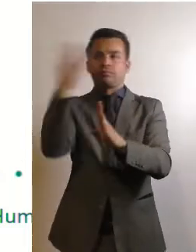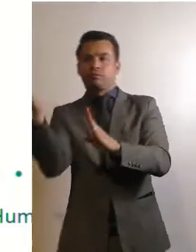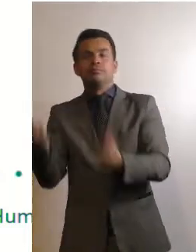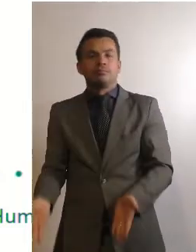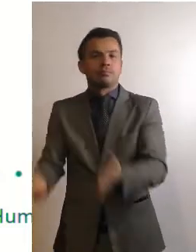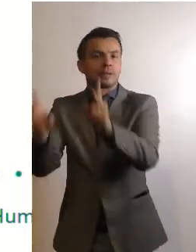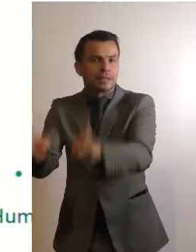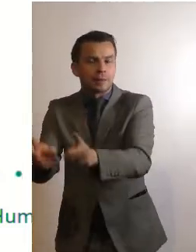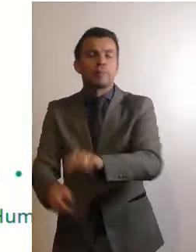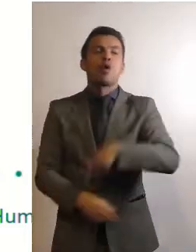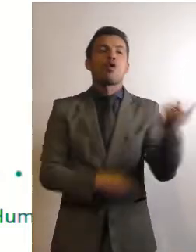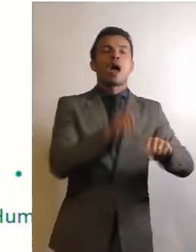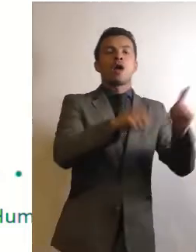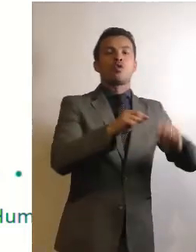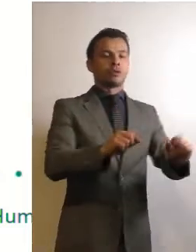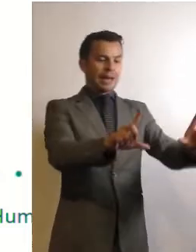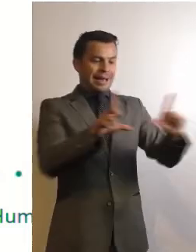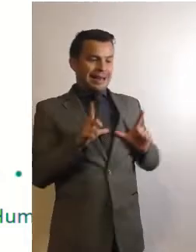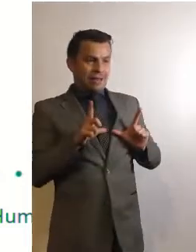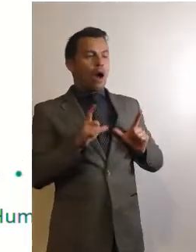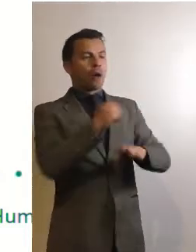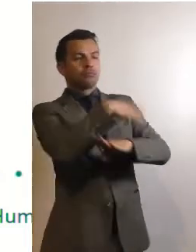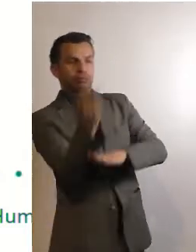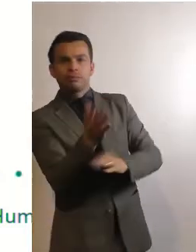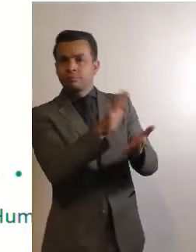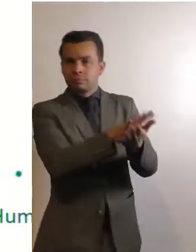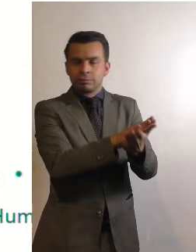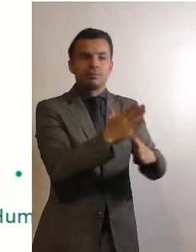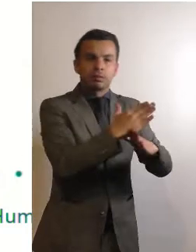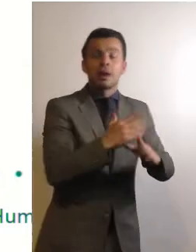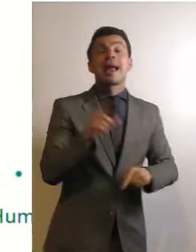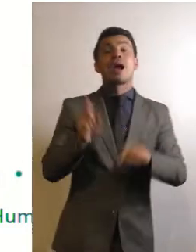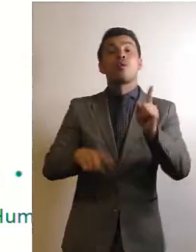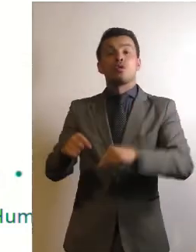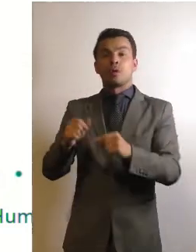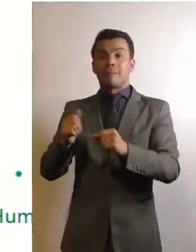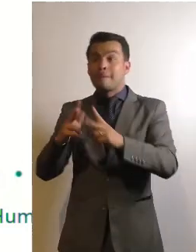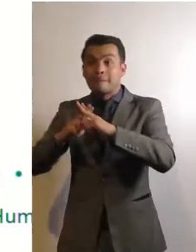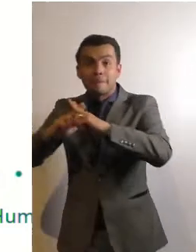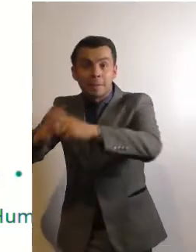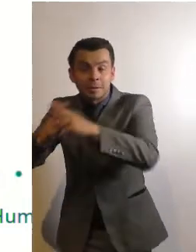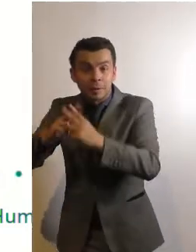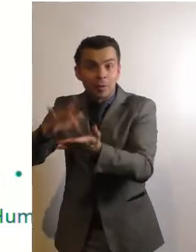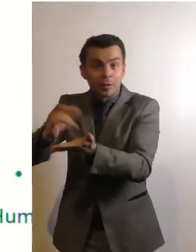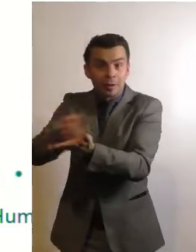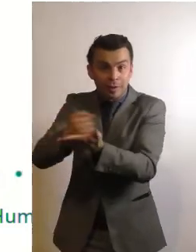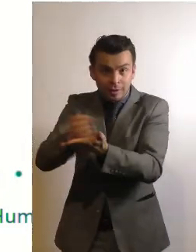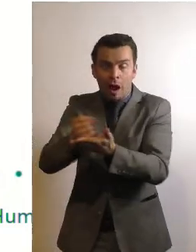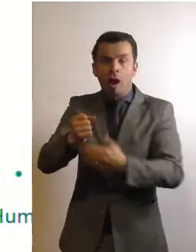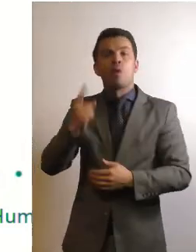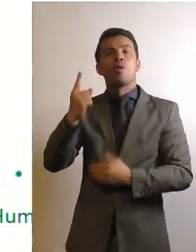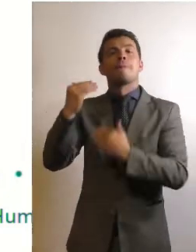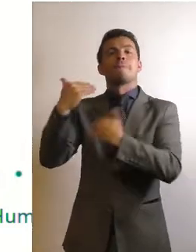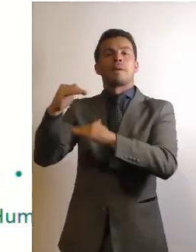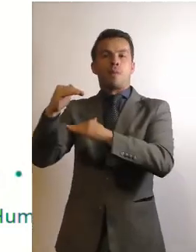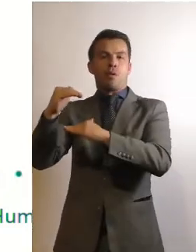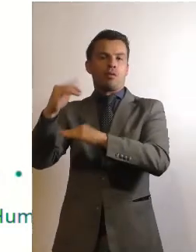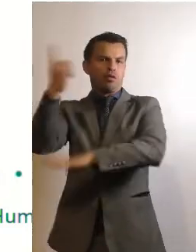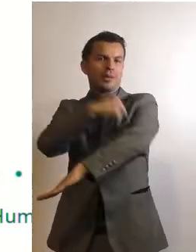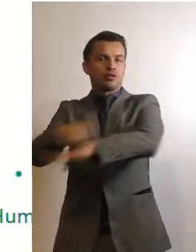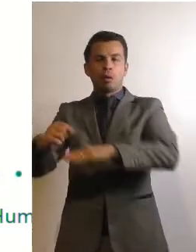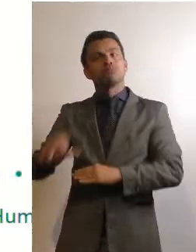superiores y préstamos de máximo un salario mínimo sin intereses, al igual que el poder